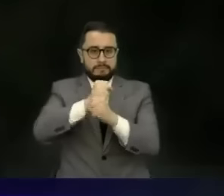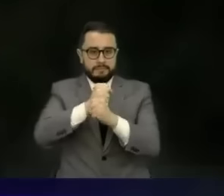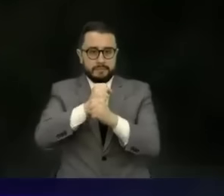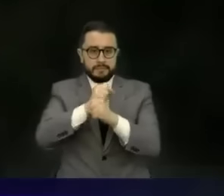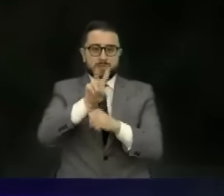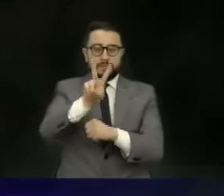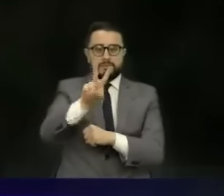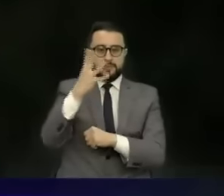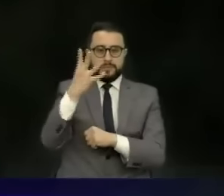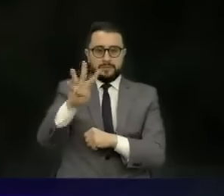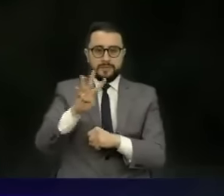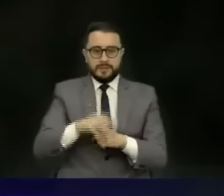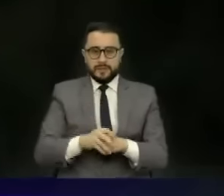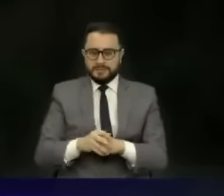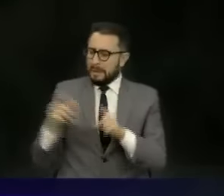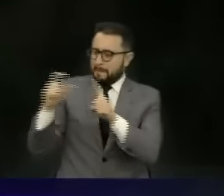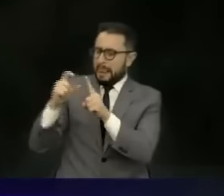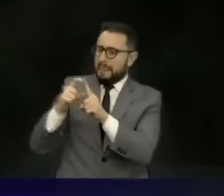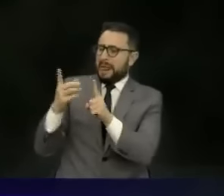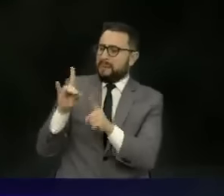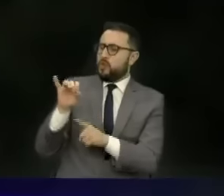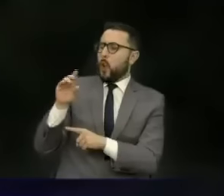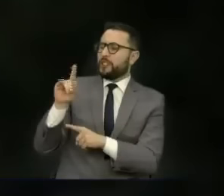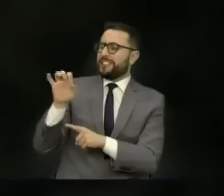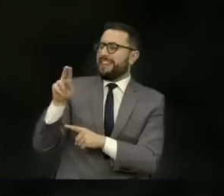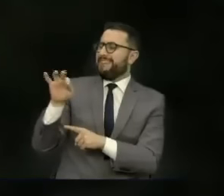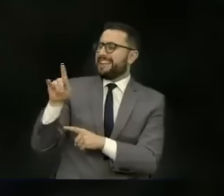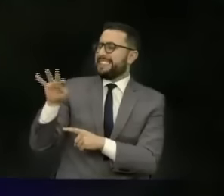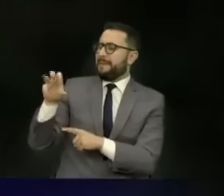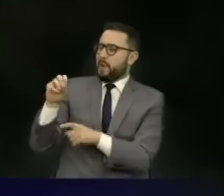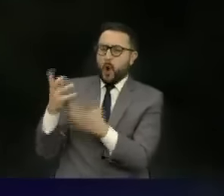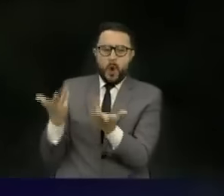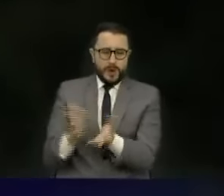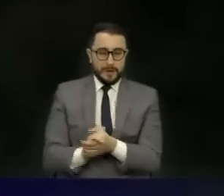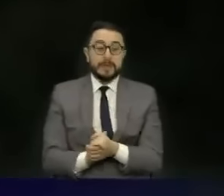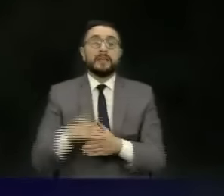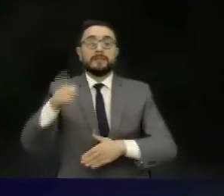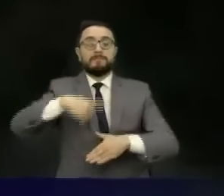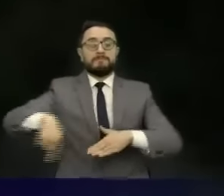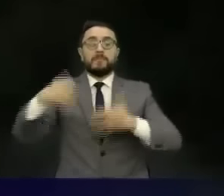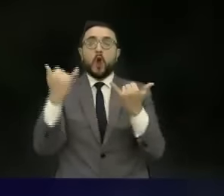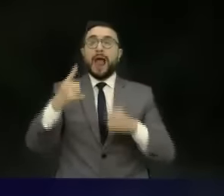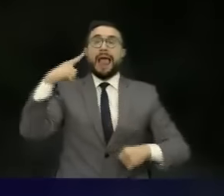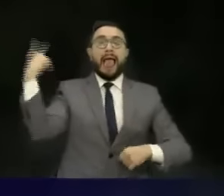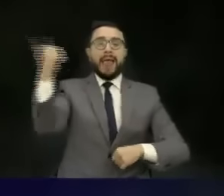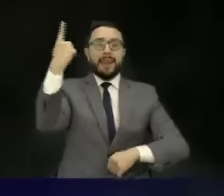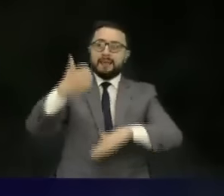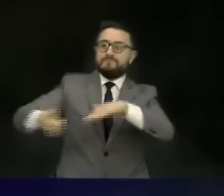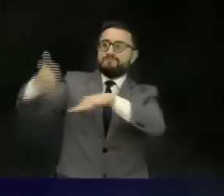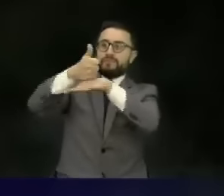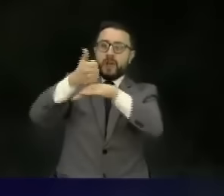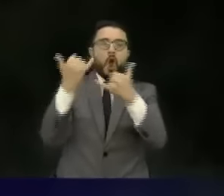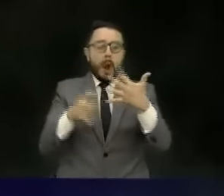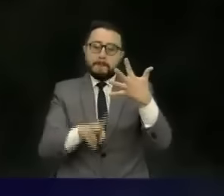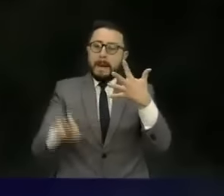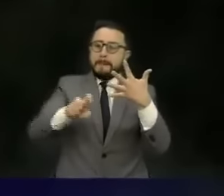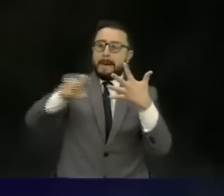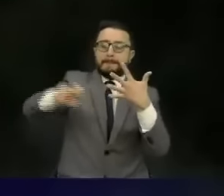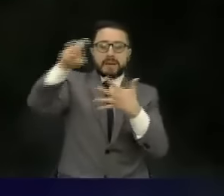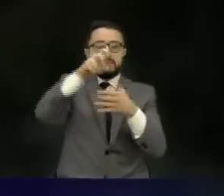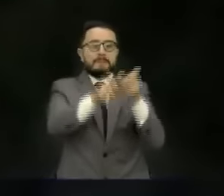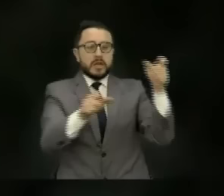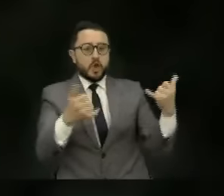200º, aprenderse la palabra, a los señores generales ascendidos el día de hoy, al personal